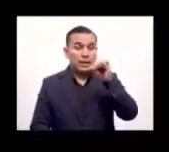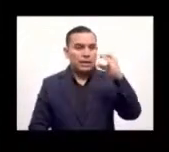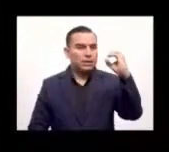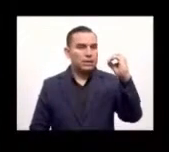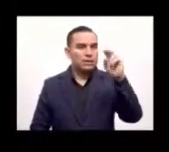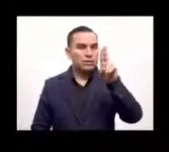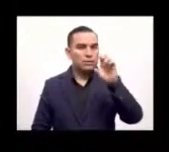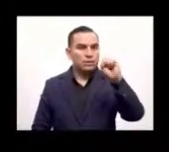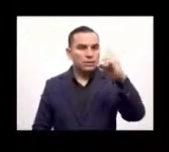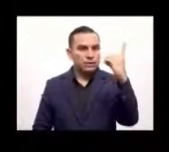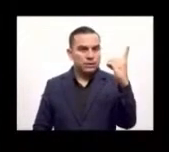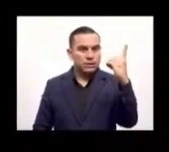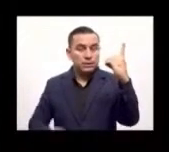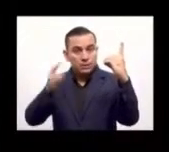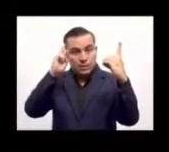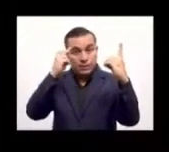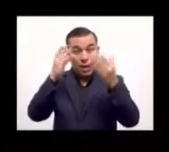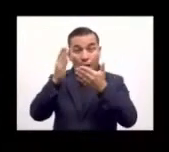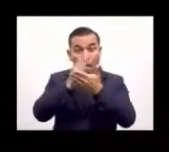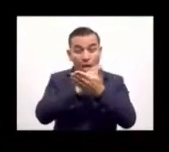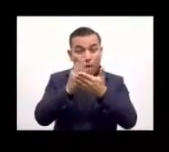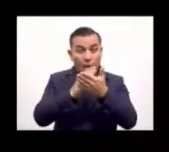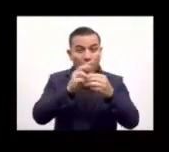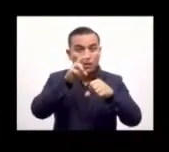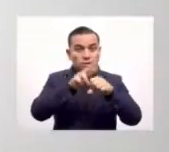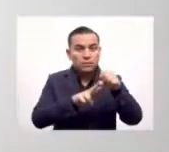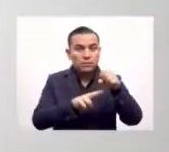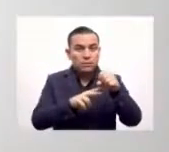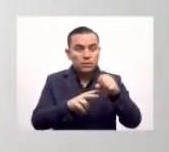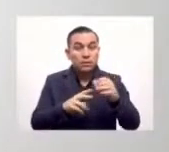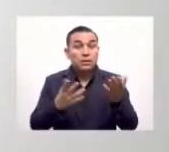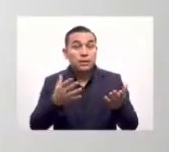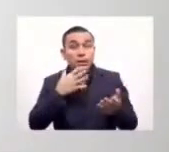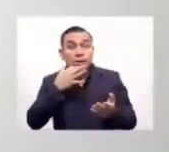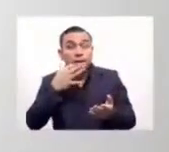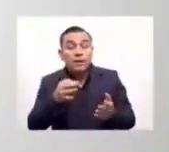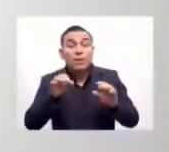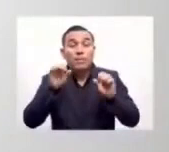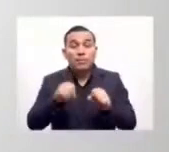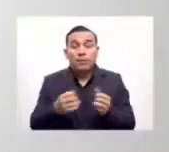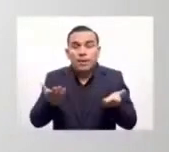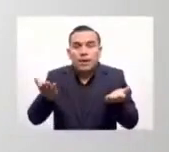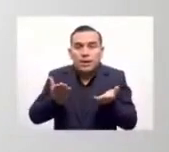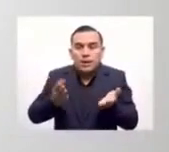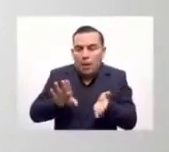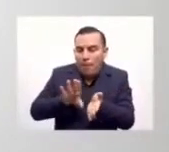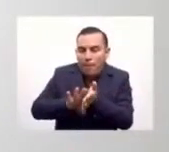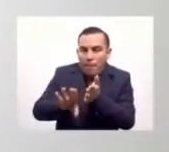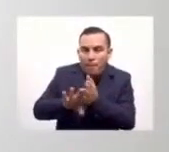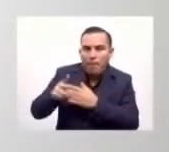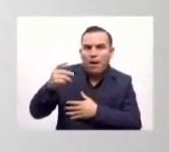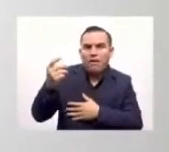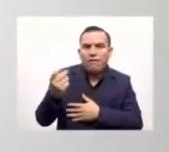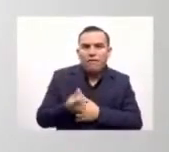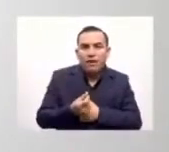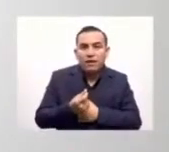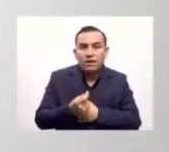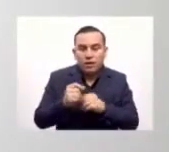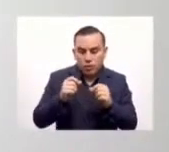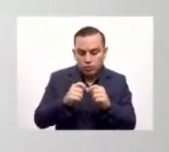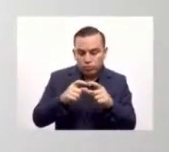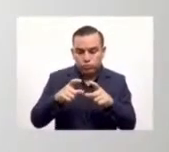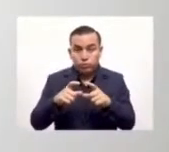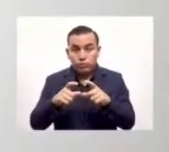donde regalaban pantallas con esta nueva tecnología. El apagón digital. El apagón